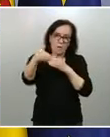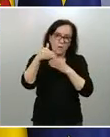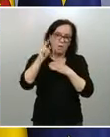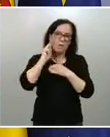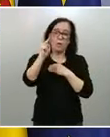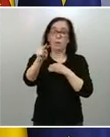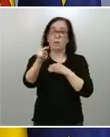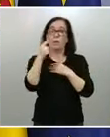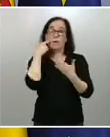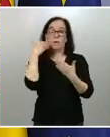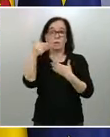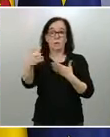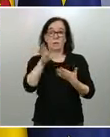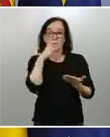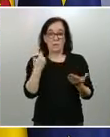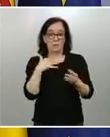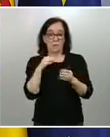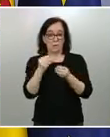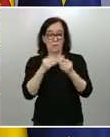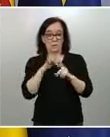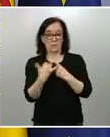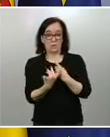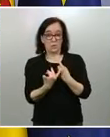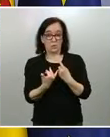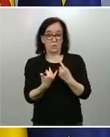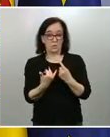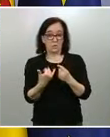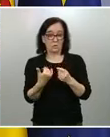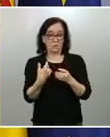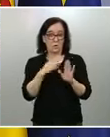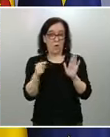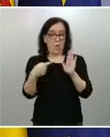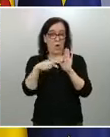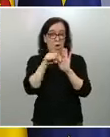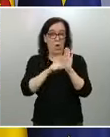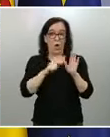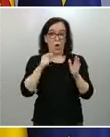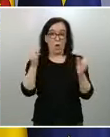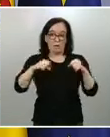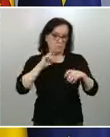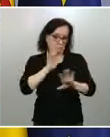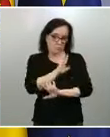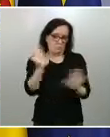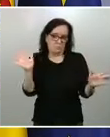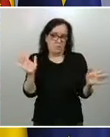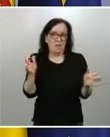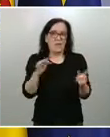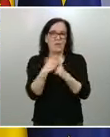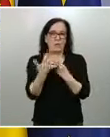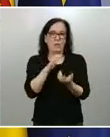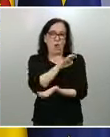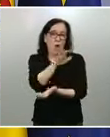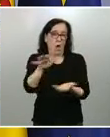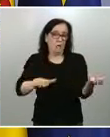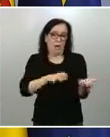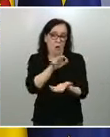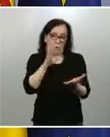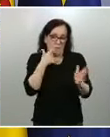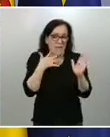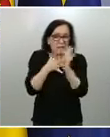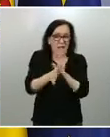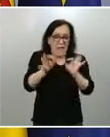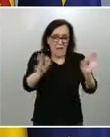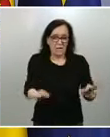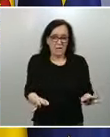algo se sitúa fuera del orden nos encontramos una situación caótica pero eso es por definición en ausencia de ese